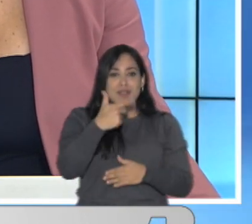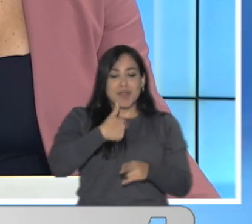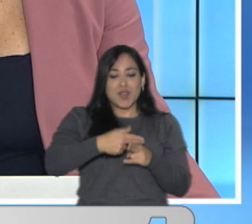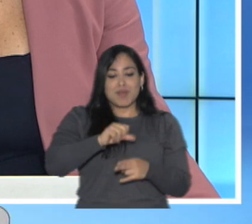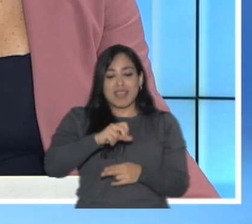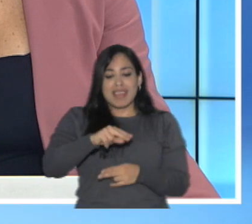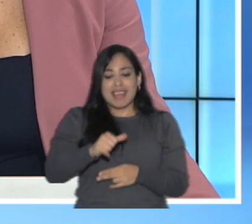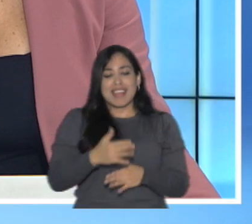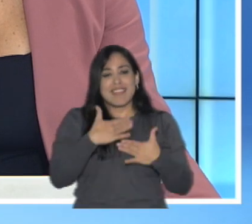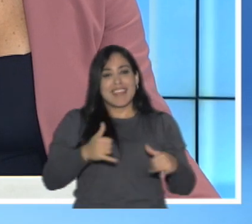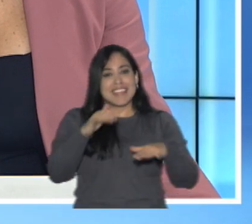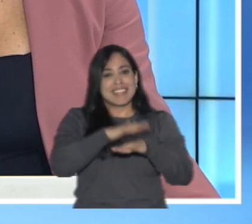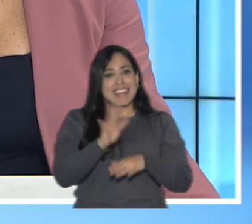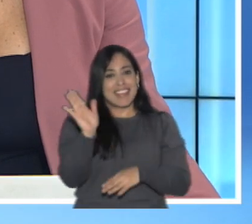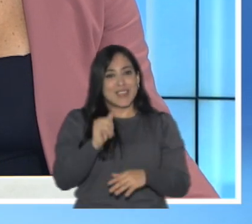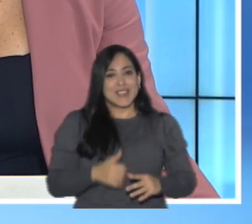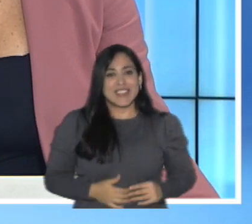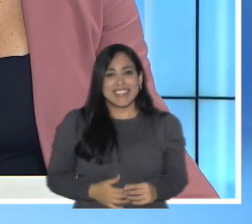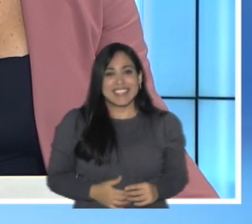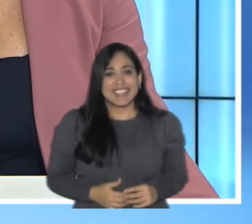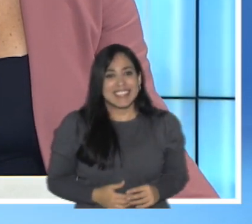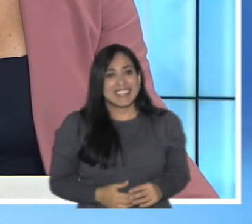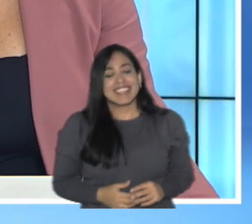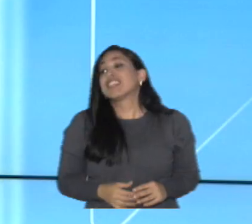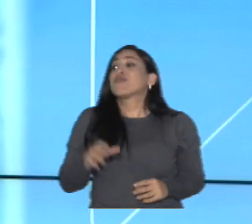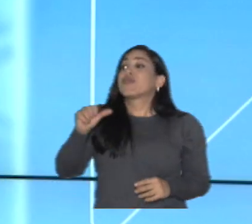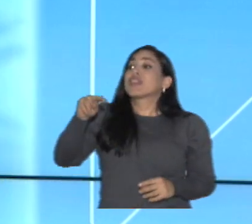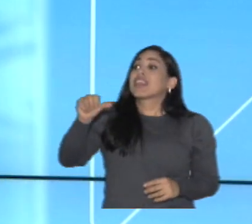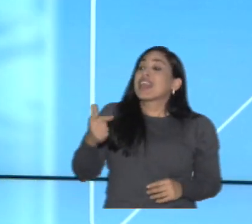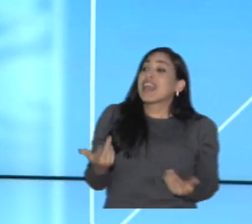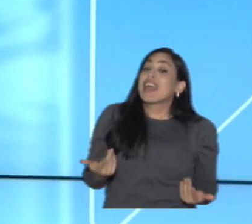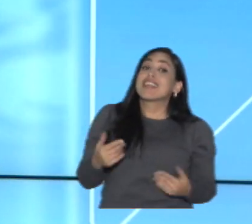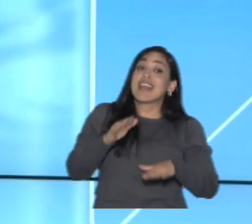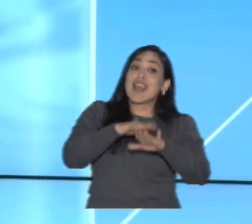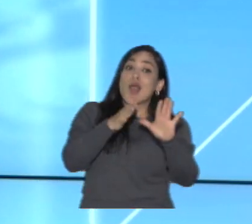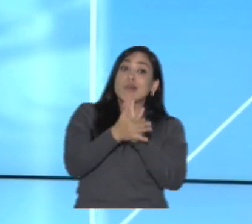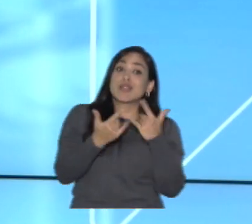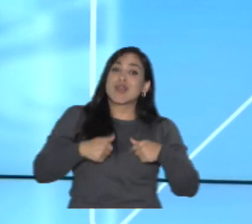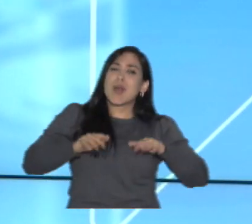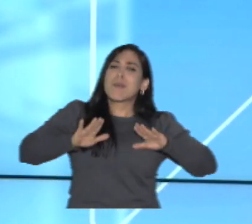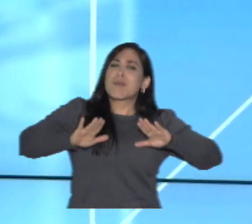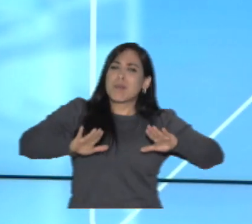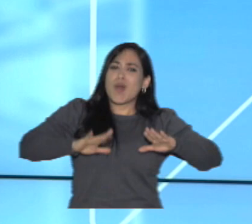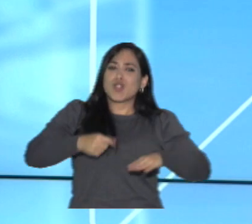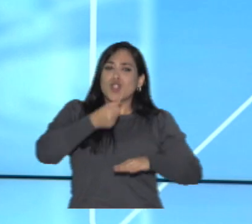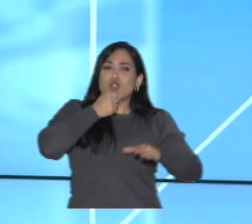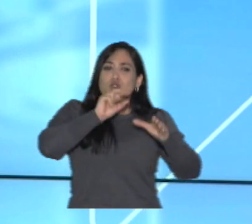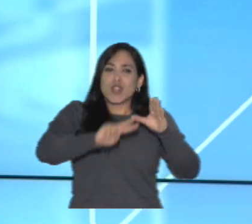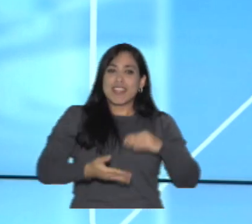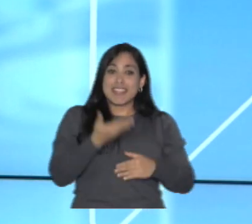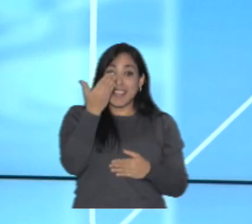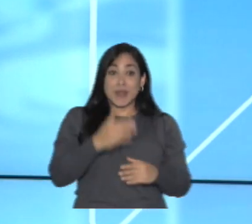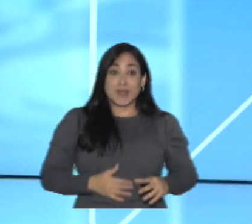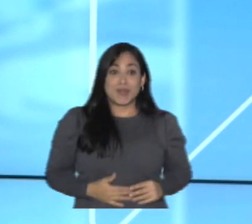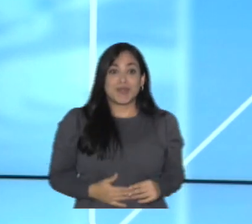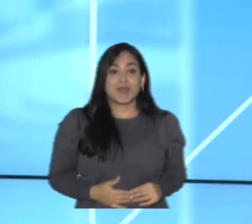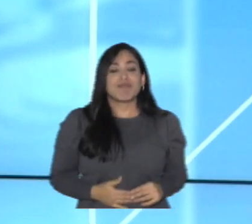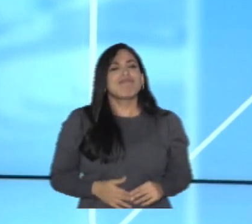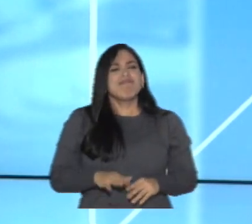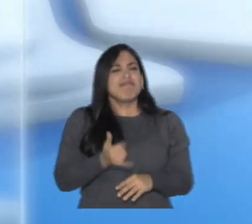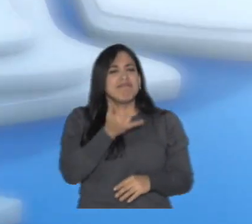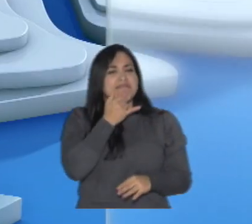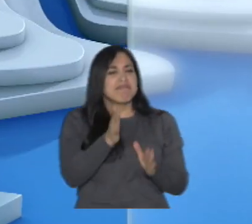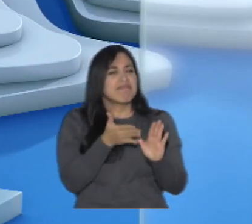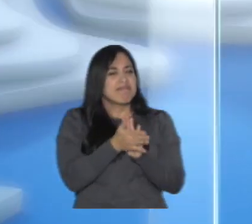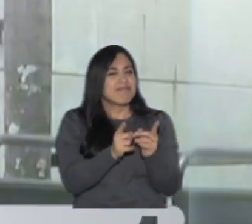Mercedes Ariza. Buena tarde para todos. Buena tarde, Ana Mercedes. Y nosotros hacemos una pausa en Noticentro 1 CMI y al